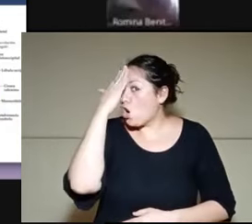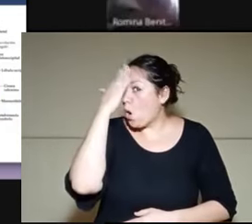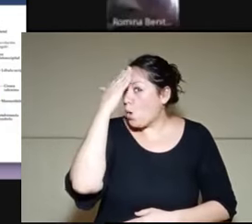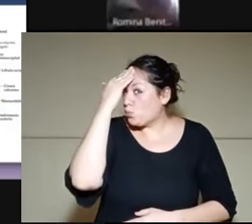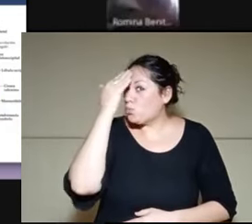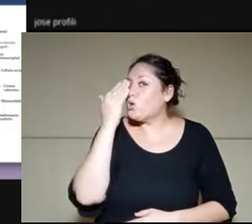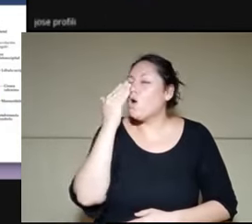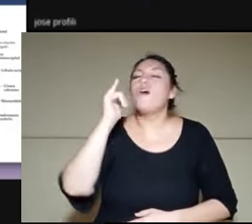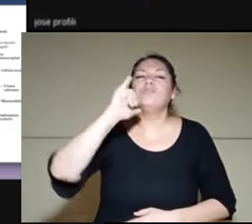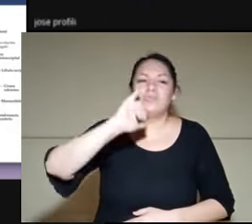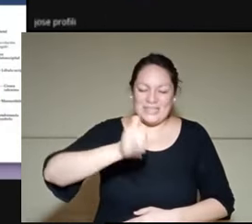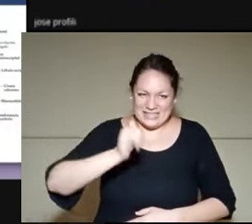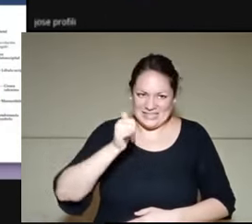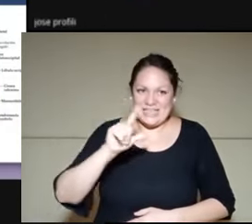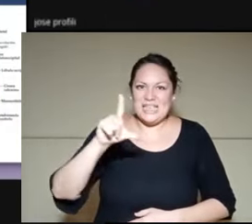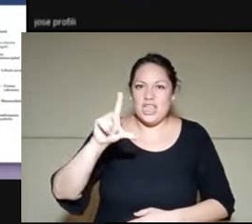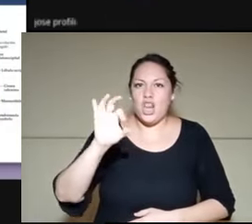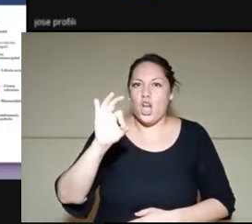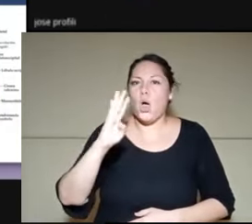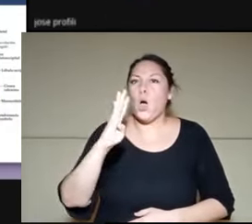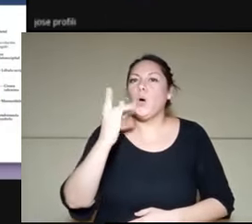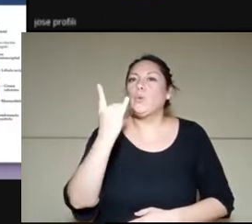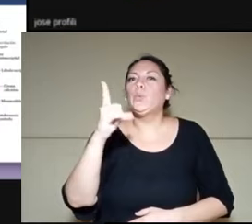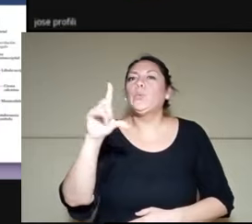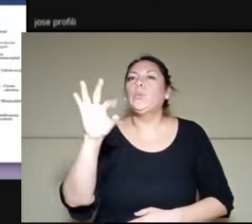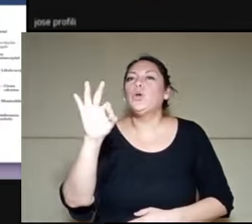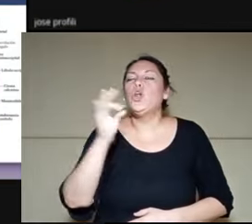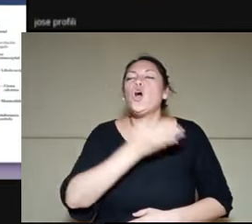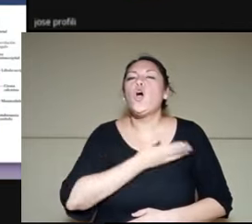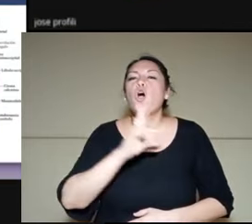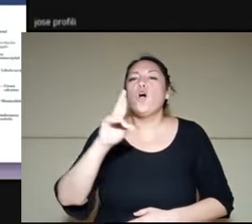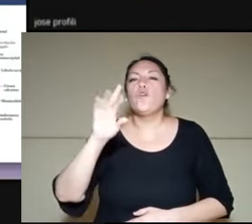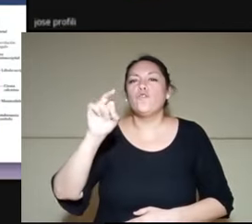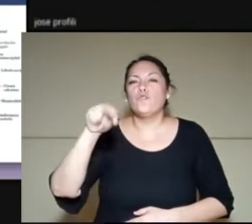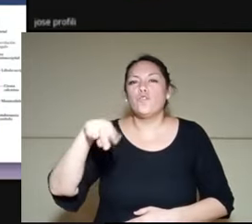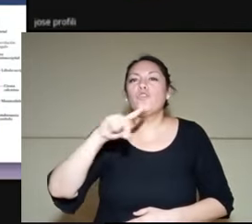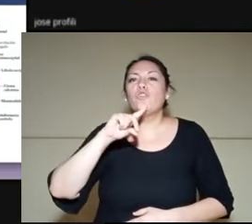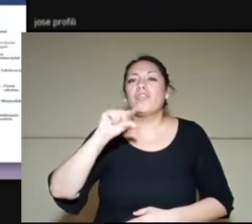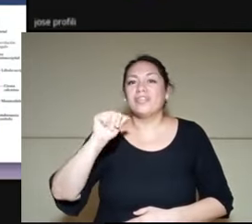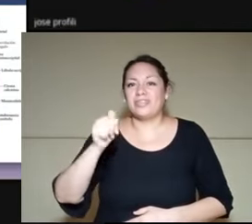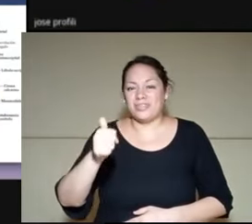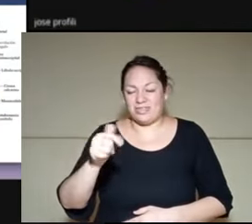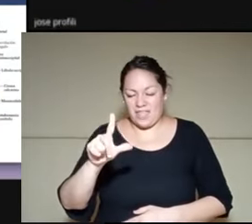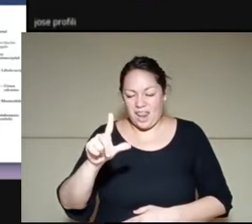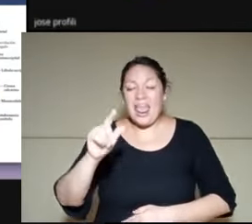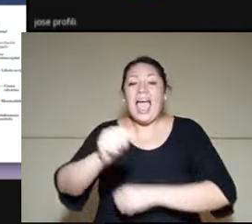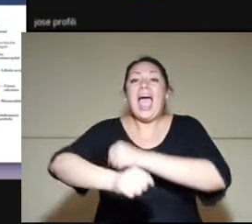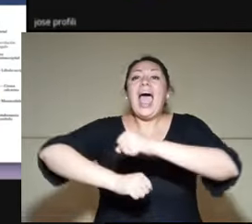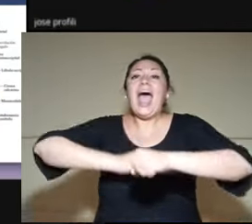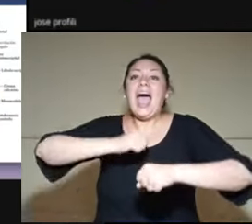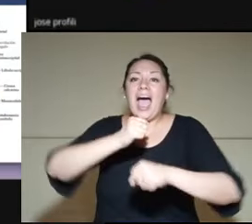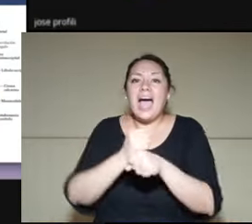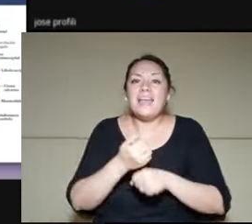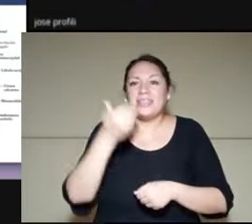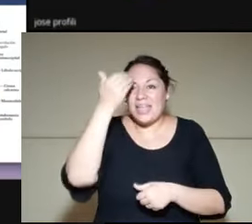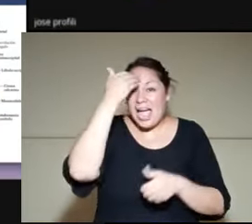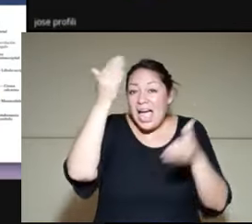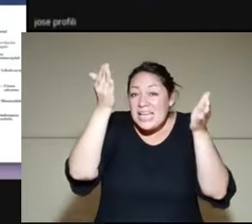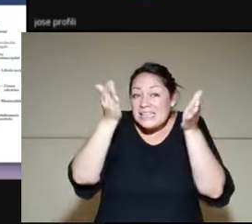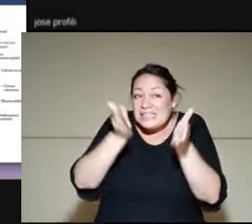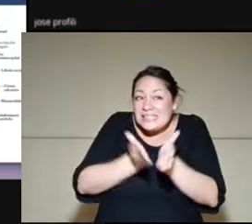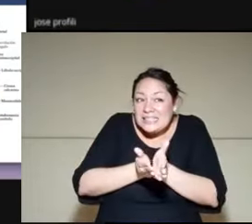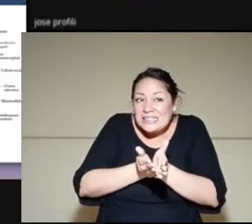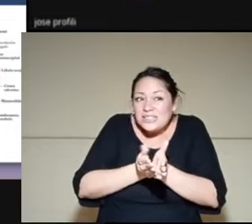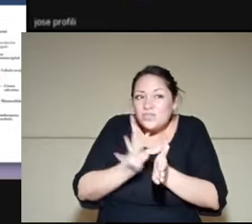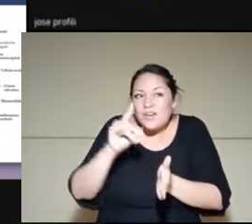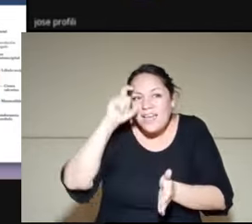El lóbulo frontal. Bien, lóbulo frontal, muy bien. Hasta la cisura de Rolando. Lóbulo frontal. De